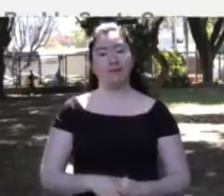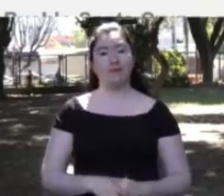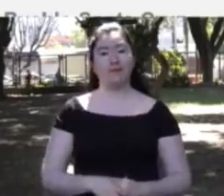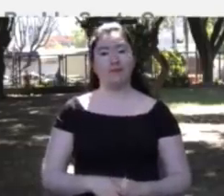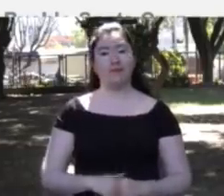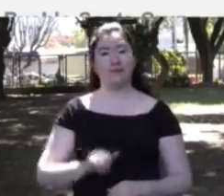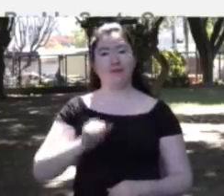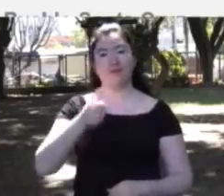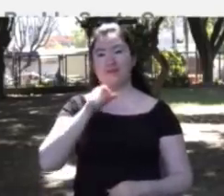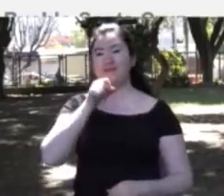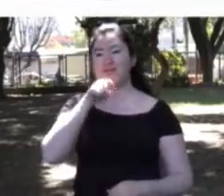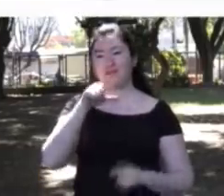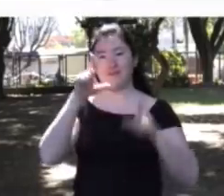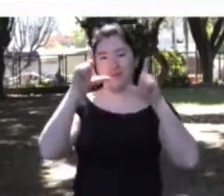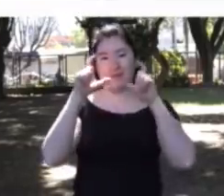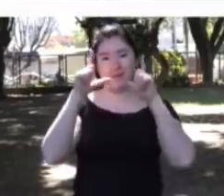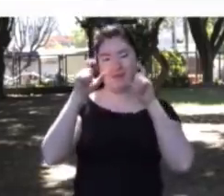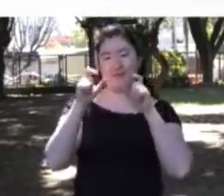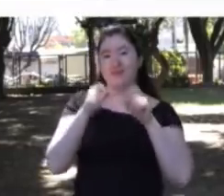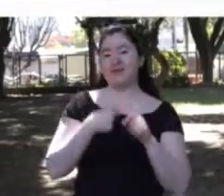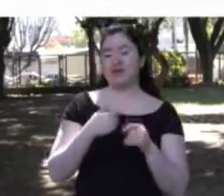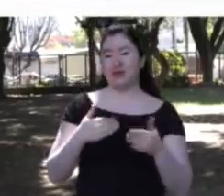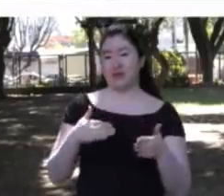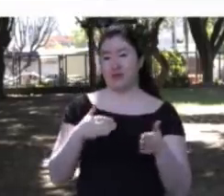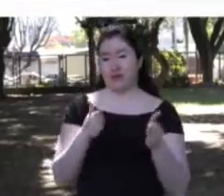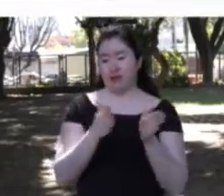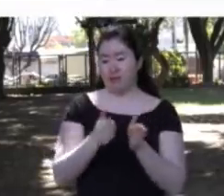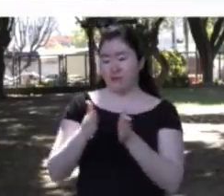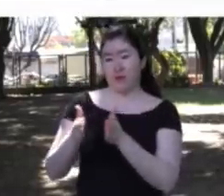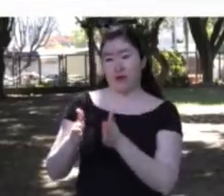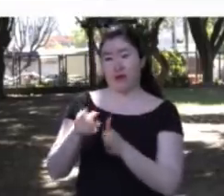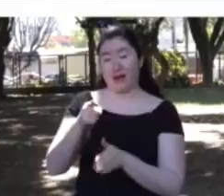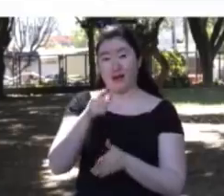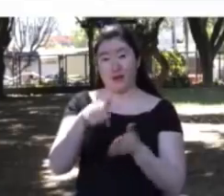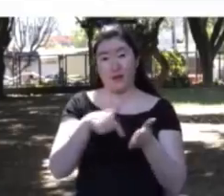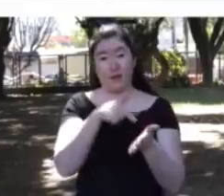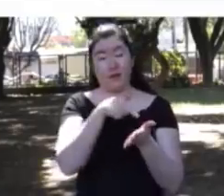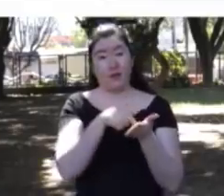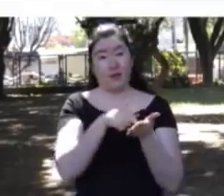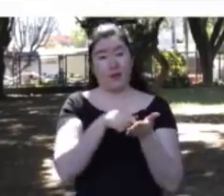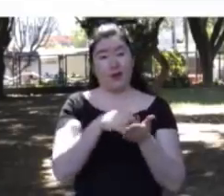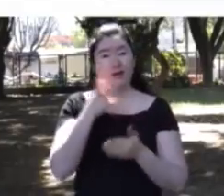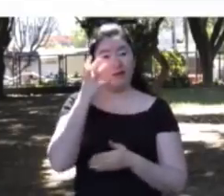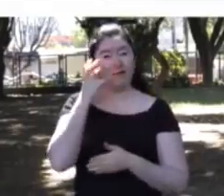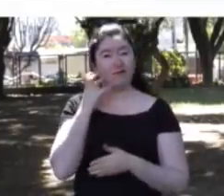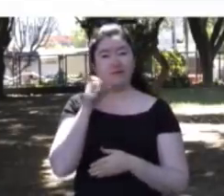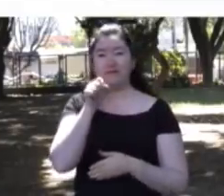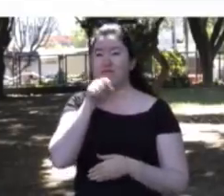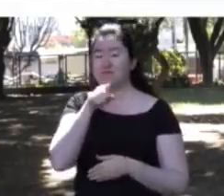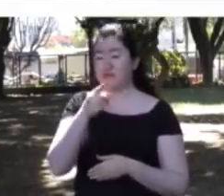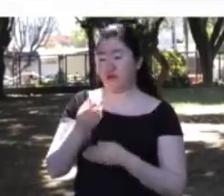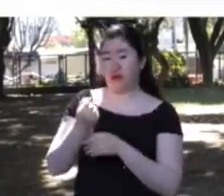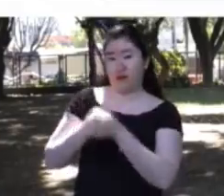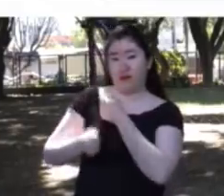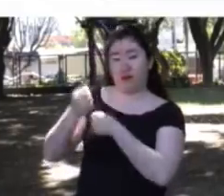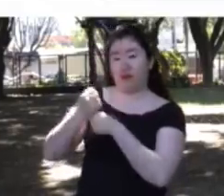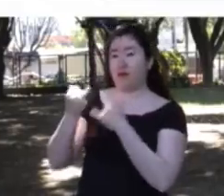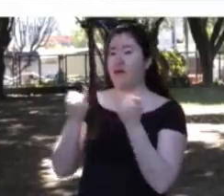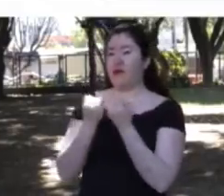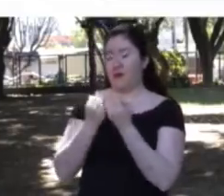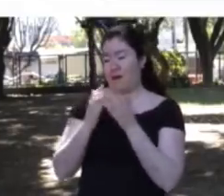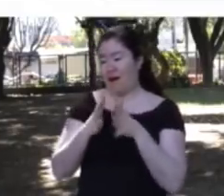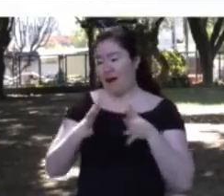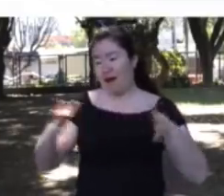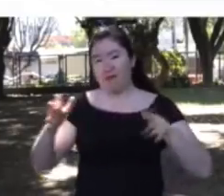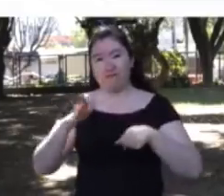Otras imágenes de las estaciones. Aquí importante, en la estación de Etiopía, también el año pasado hicimos ampliación de la